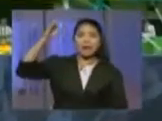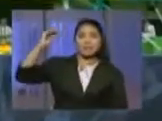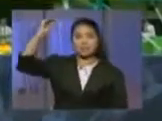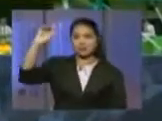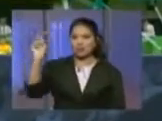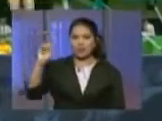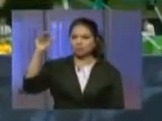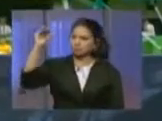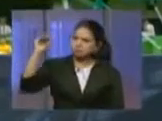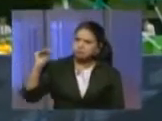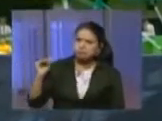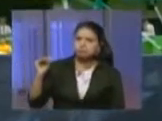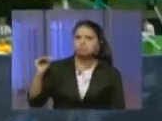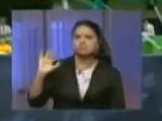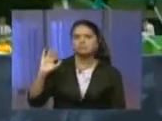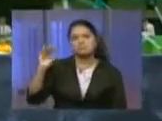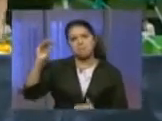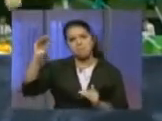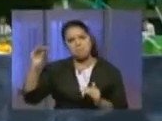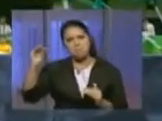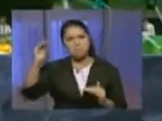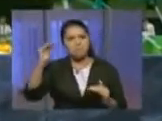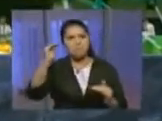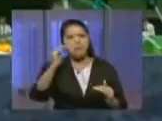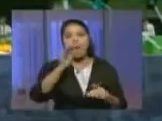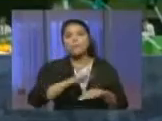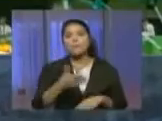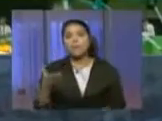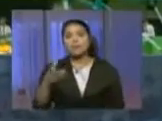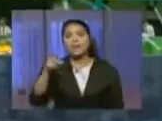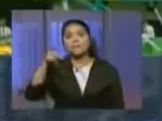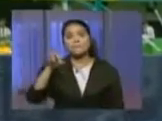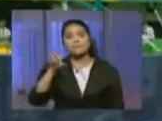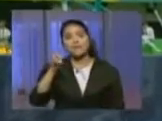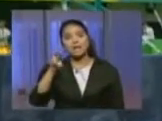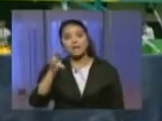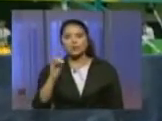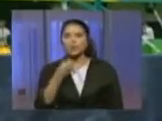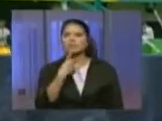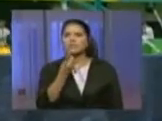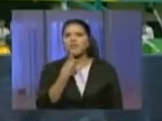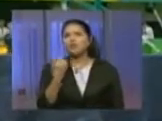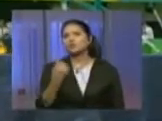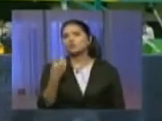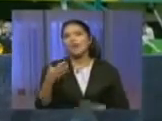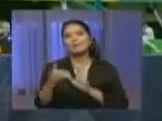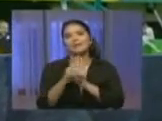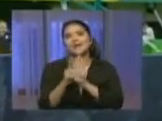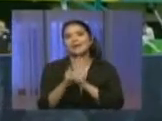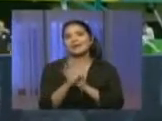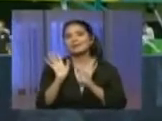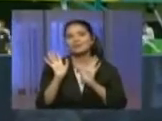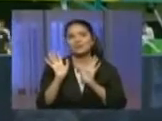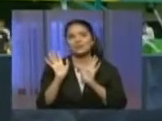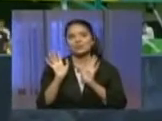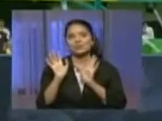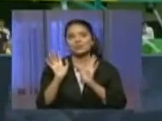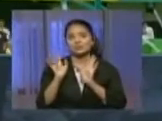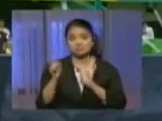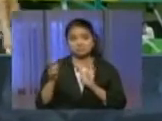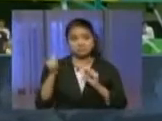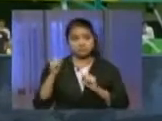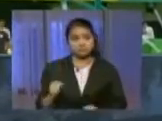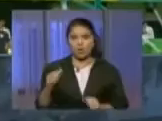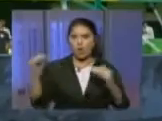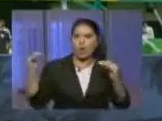altas O sea que porque Pedro dejó entender como que nada más tenían derecho a ser atletas de alto rendimiento